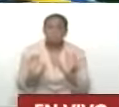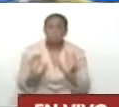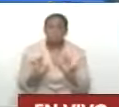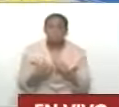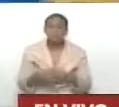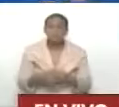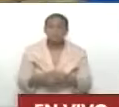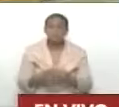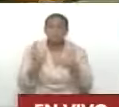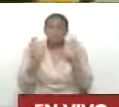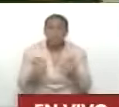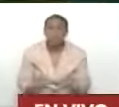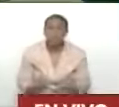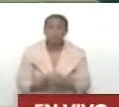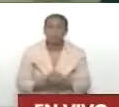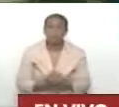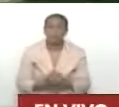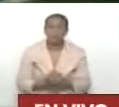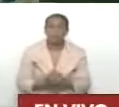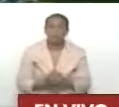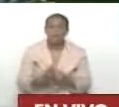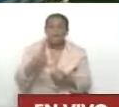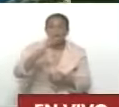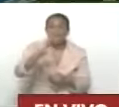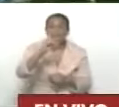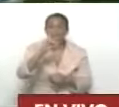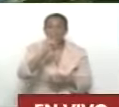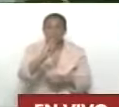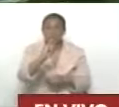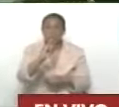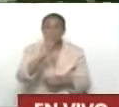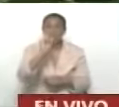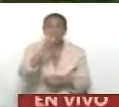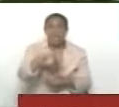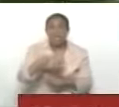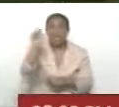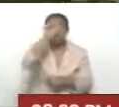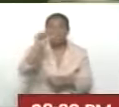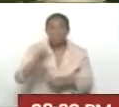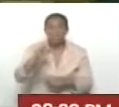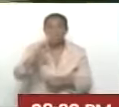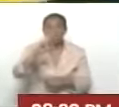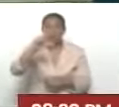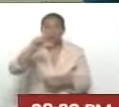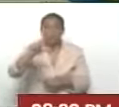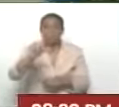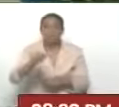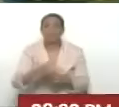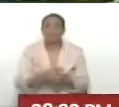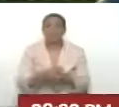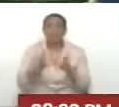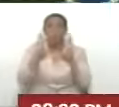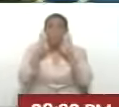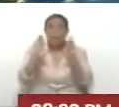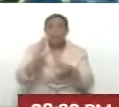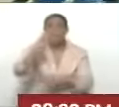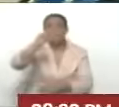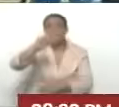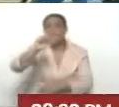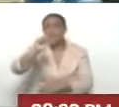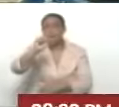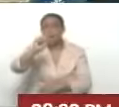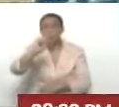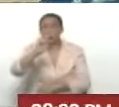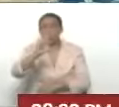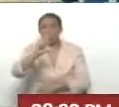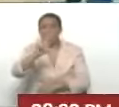CAT, el CDI y el SRI del Complejo de Salud Manuela Sáenz